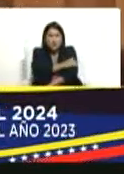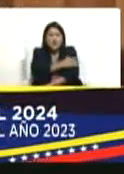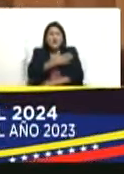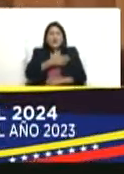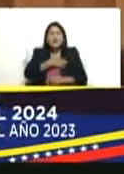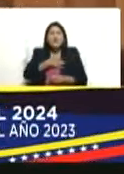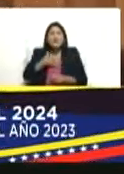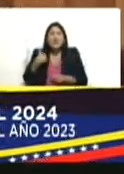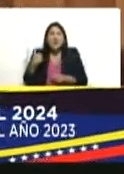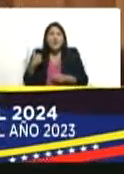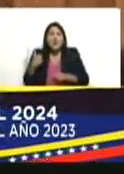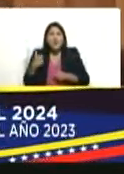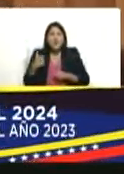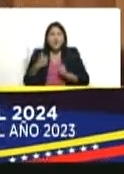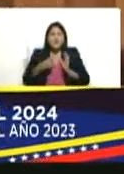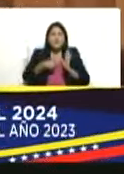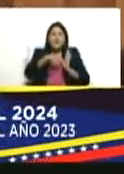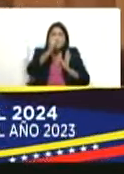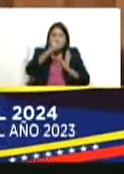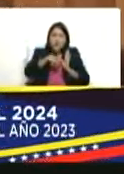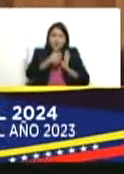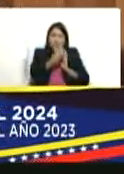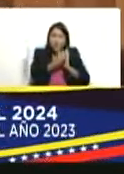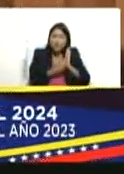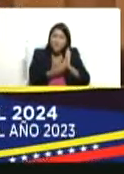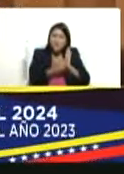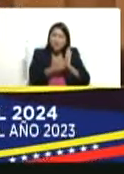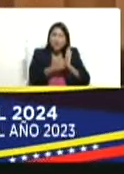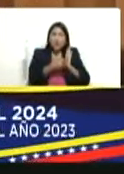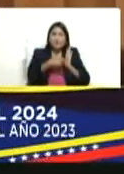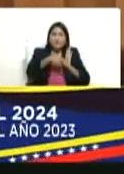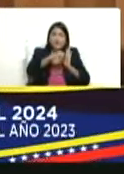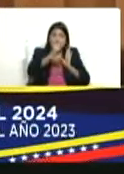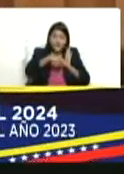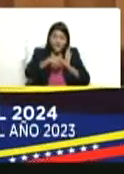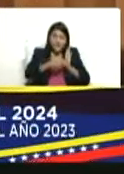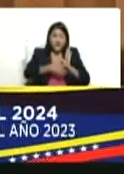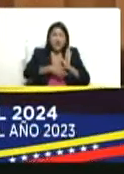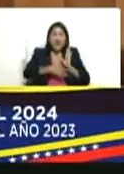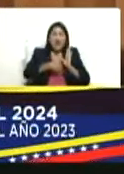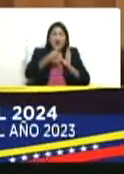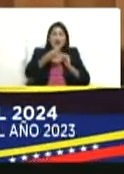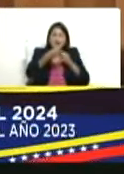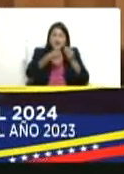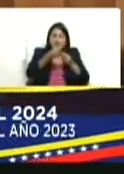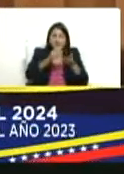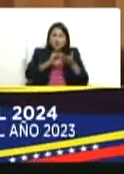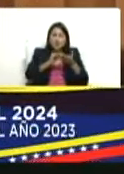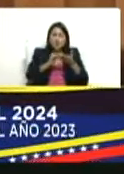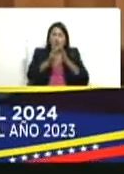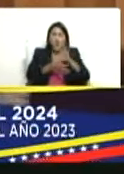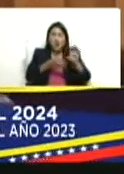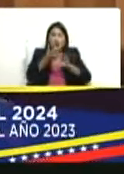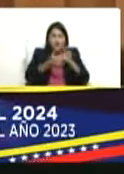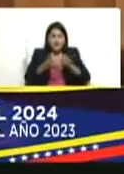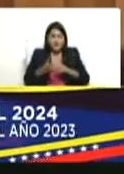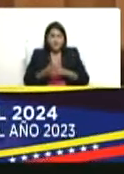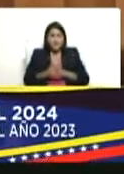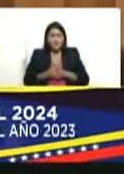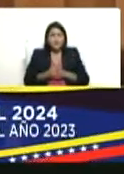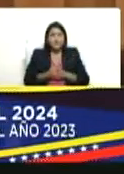quiere que firmemos un documento para crear un mecanismo para solucionar el conflicto ese que ellos